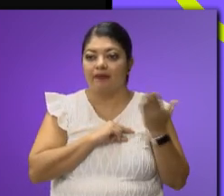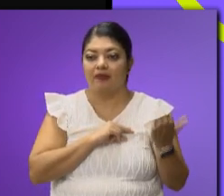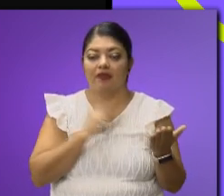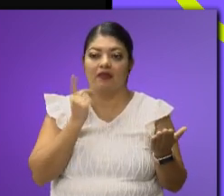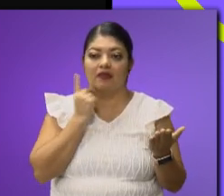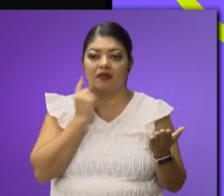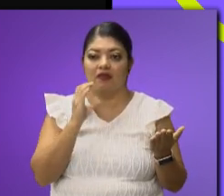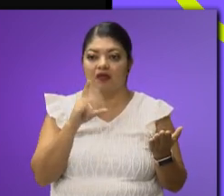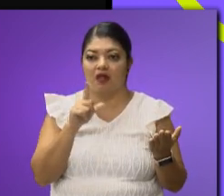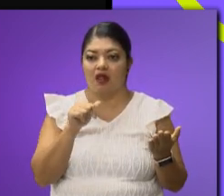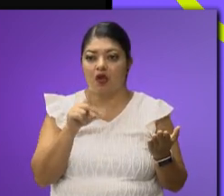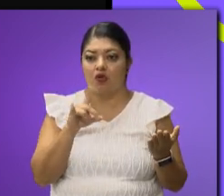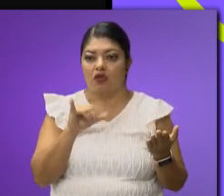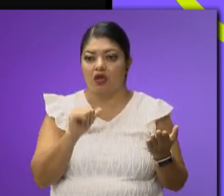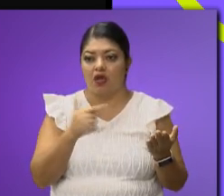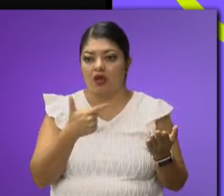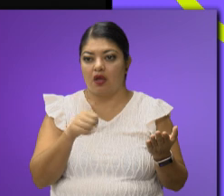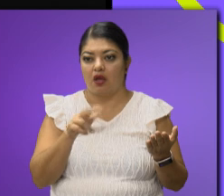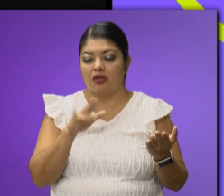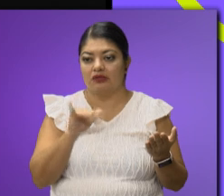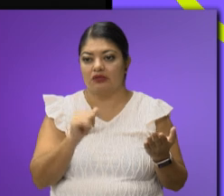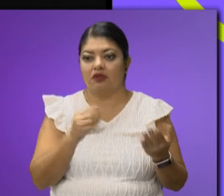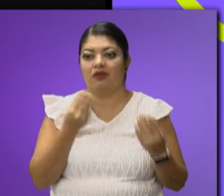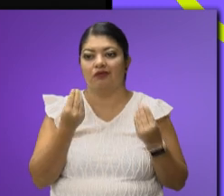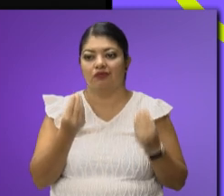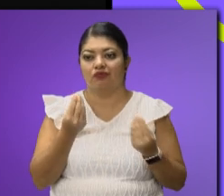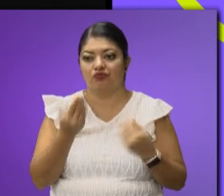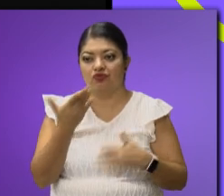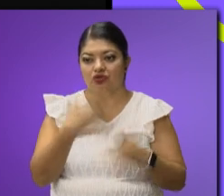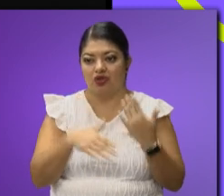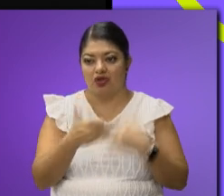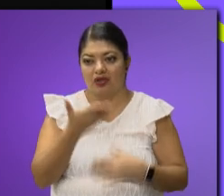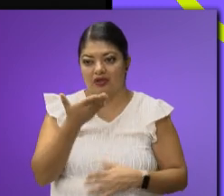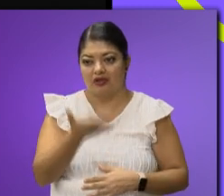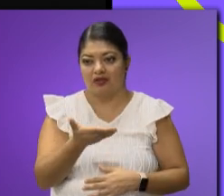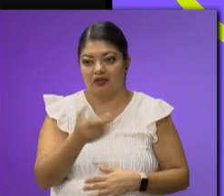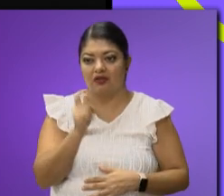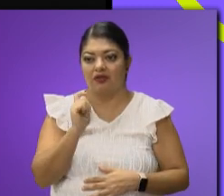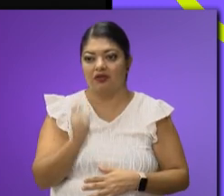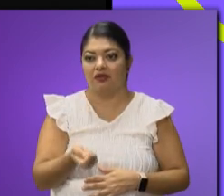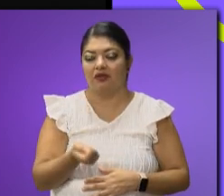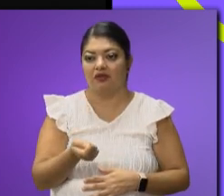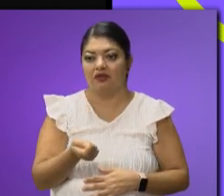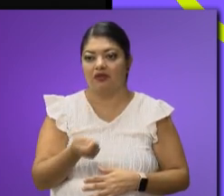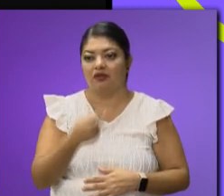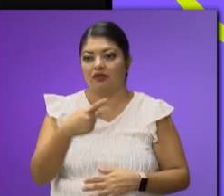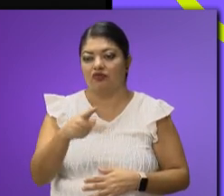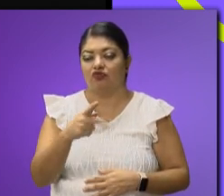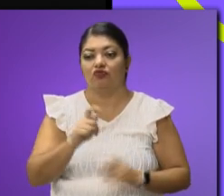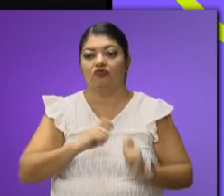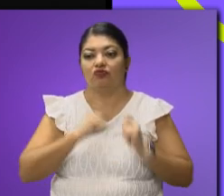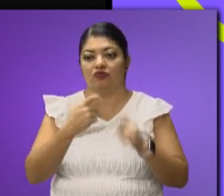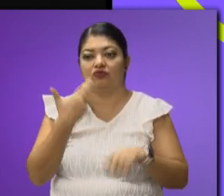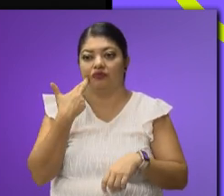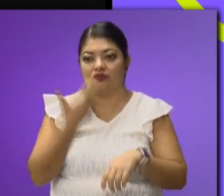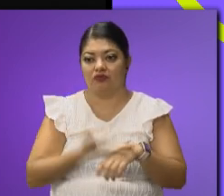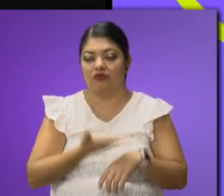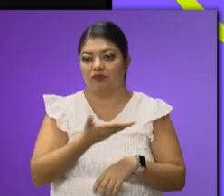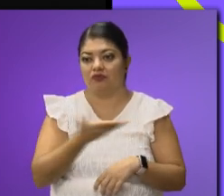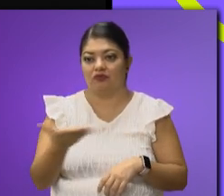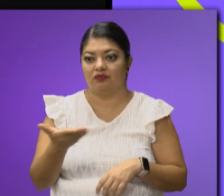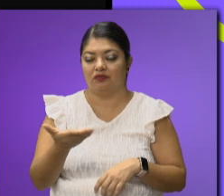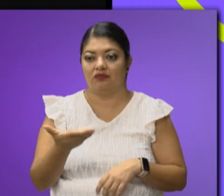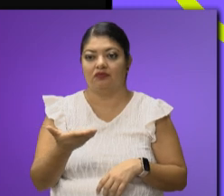diputada Claudia García mucho éxito en la encomienda que muy pronto va a